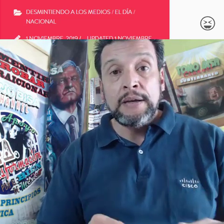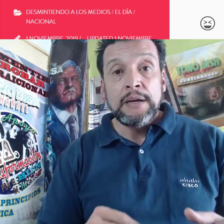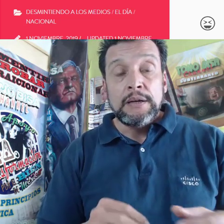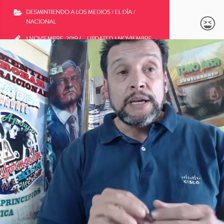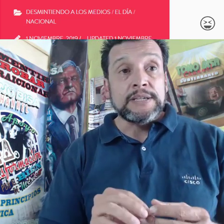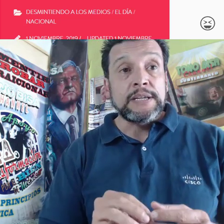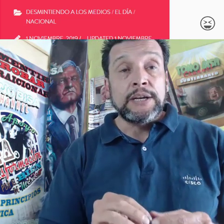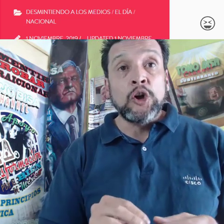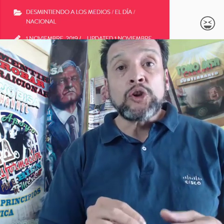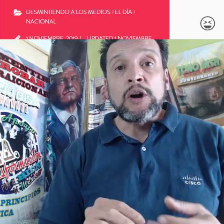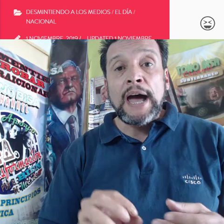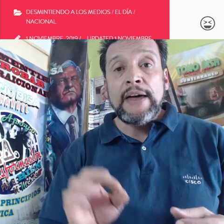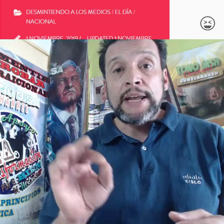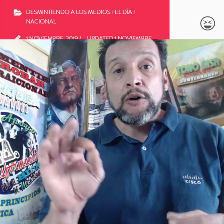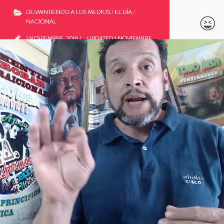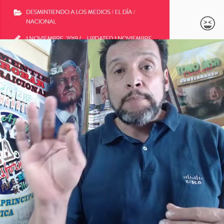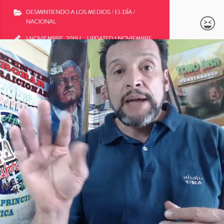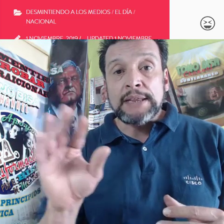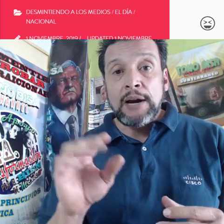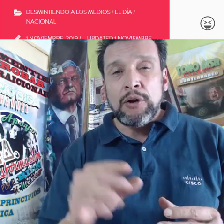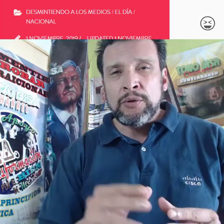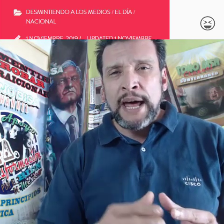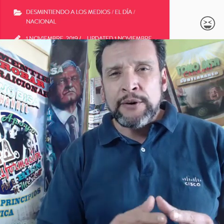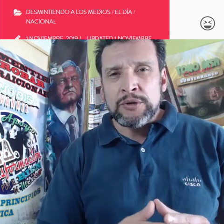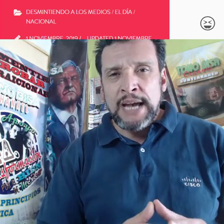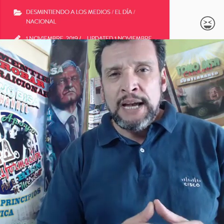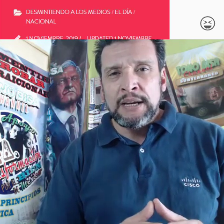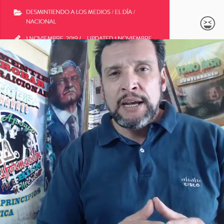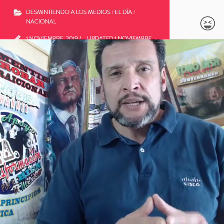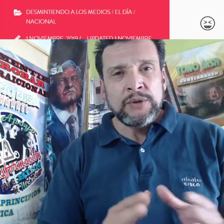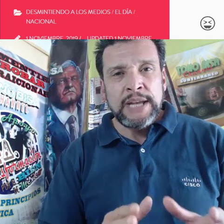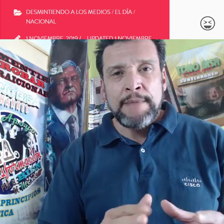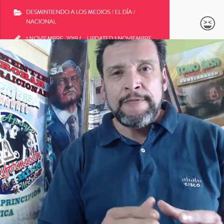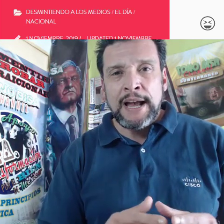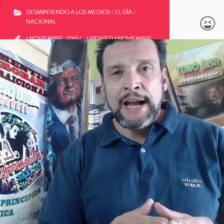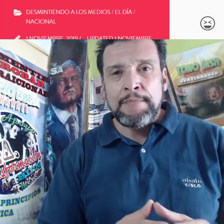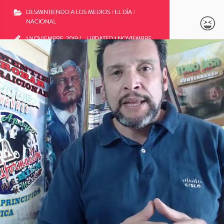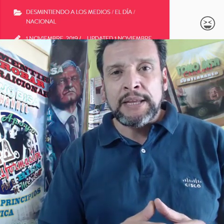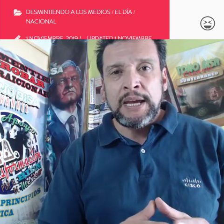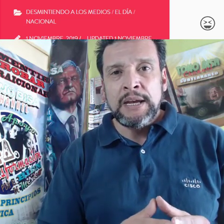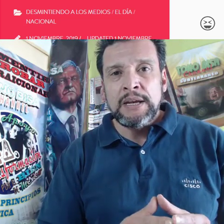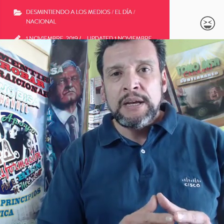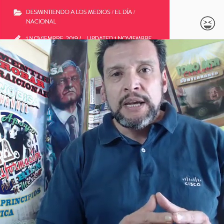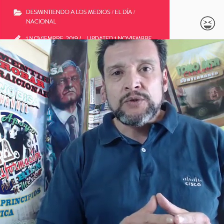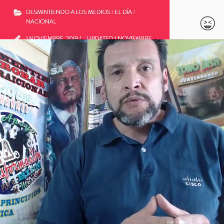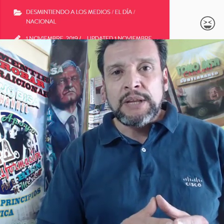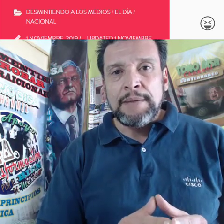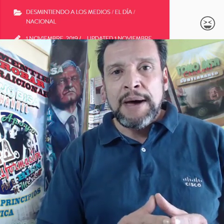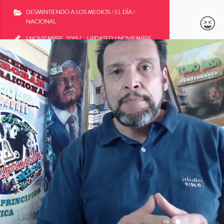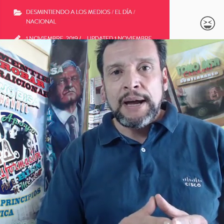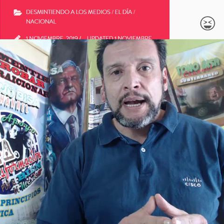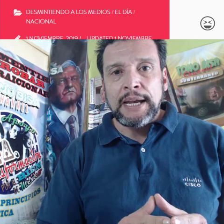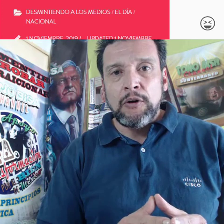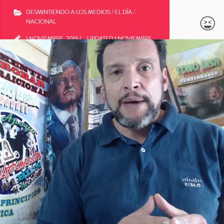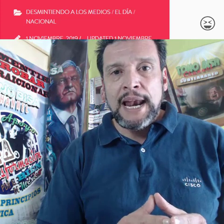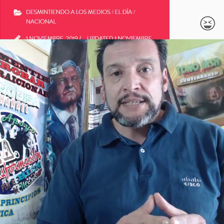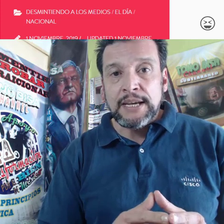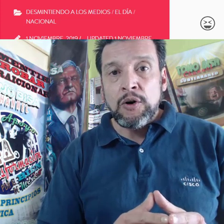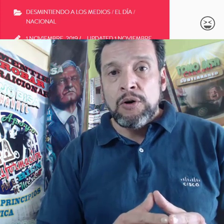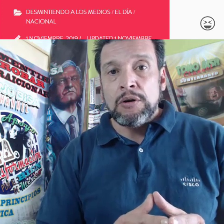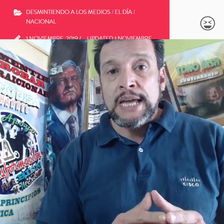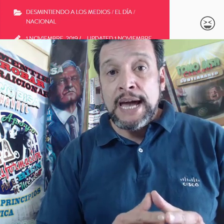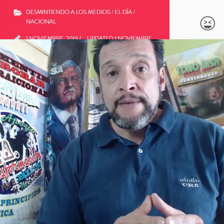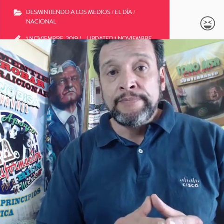blindada, no tocada ni con el pétalo de una rosa, eso ya francamente es un tema para que lo